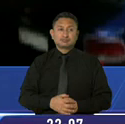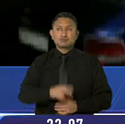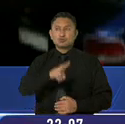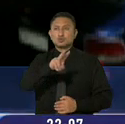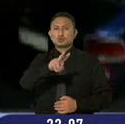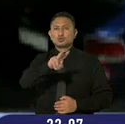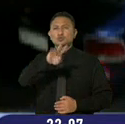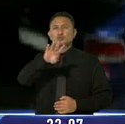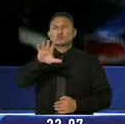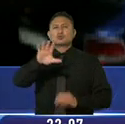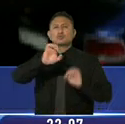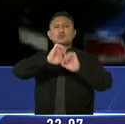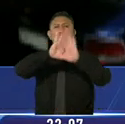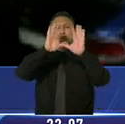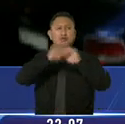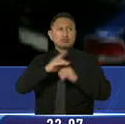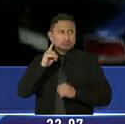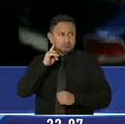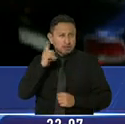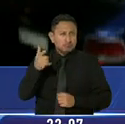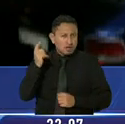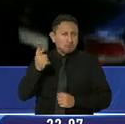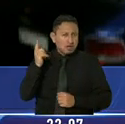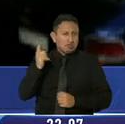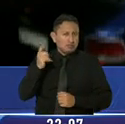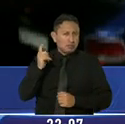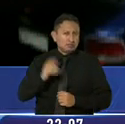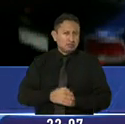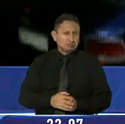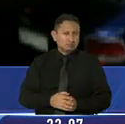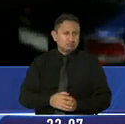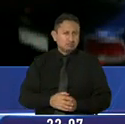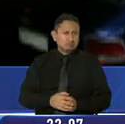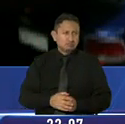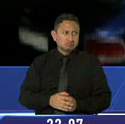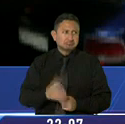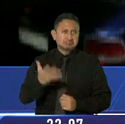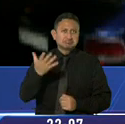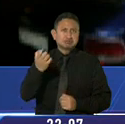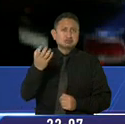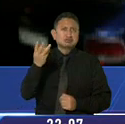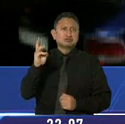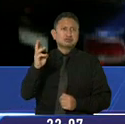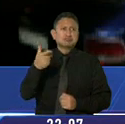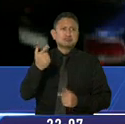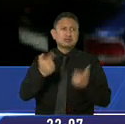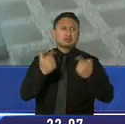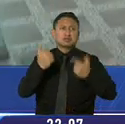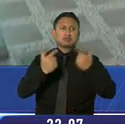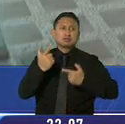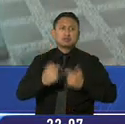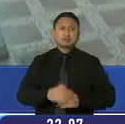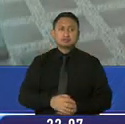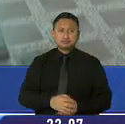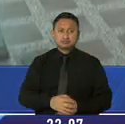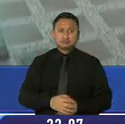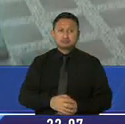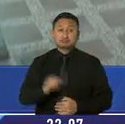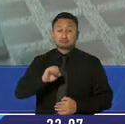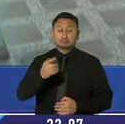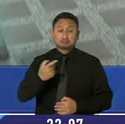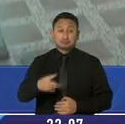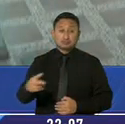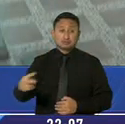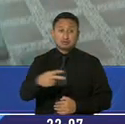plop, plop, plop, plop, plop, plop. Largo. Como entre unas 15, 16 balas más o menos. Y vi que estaba como el